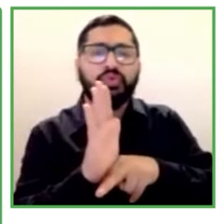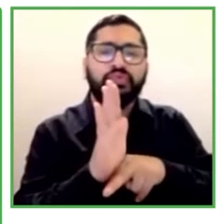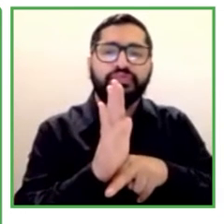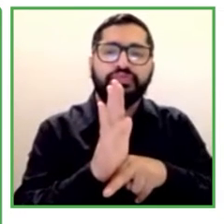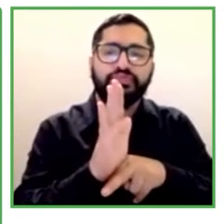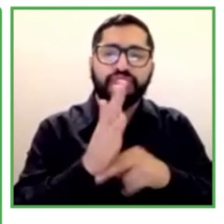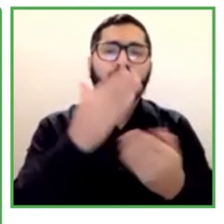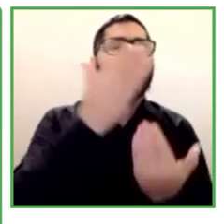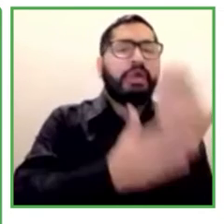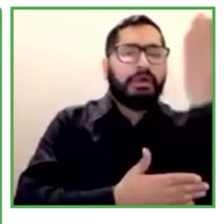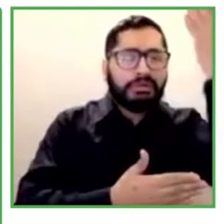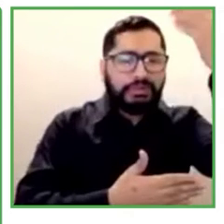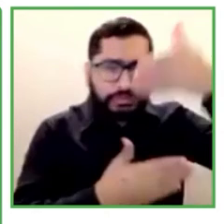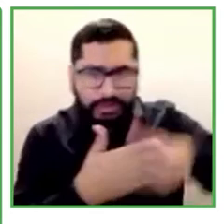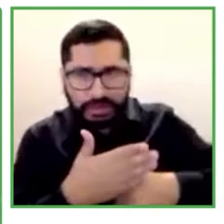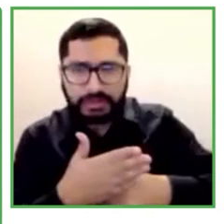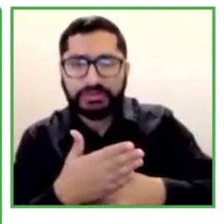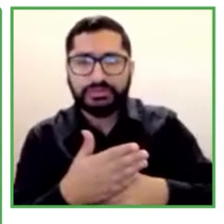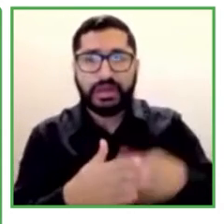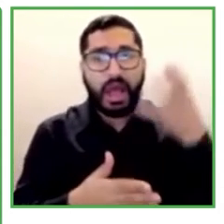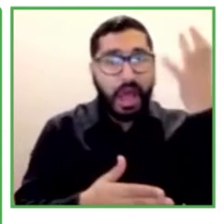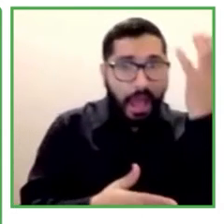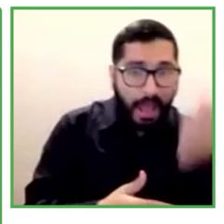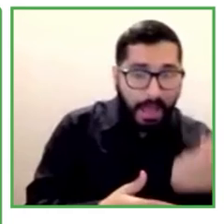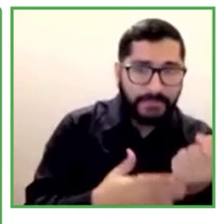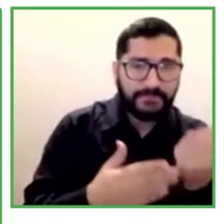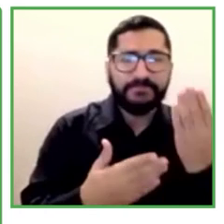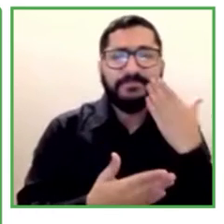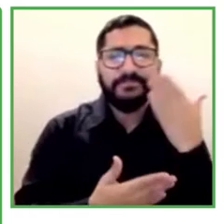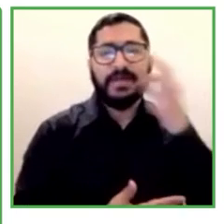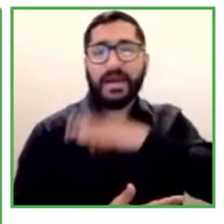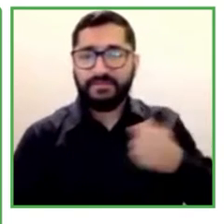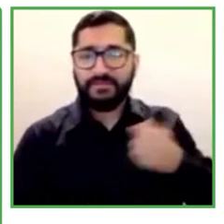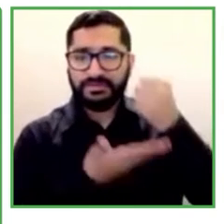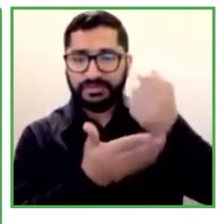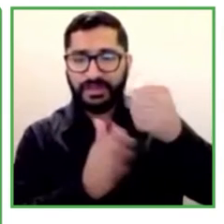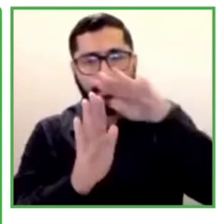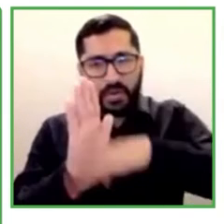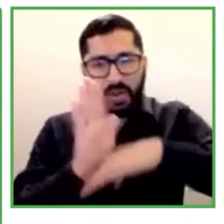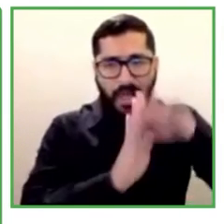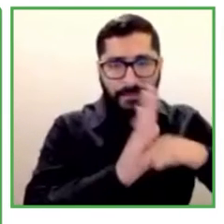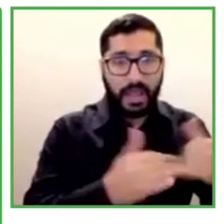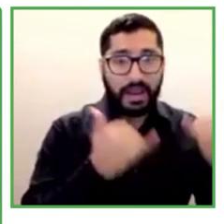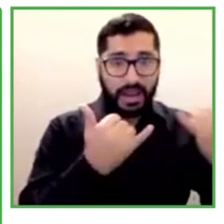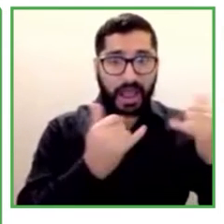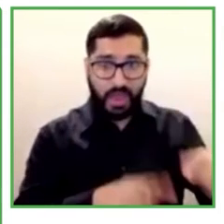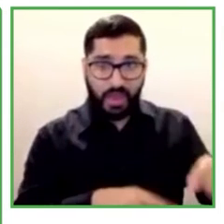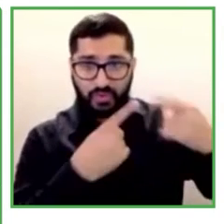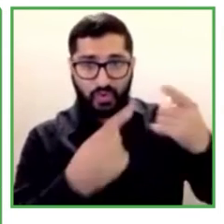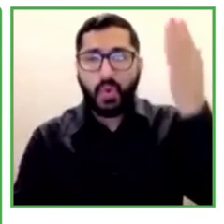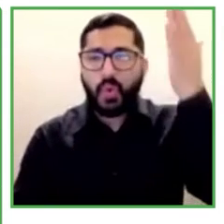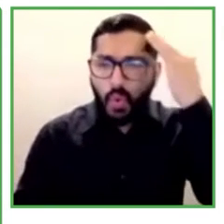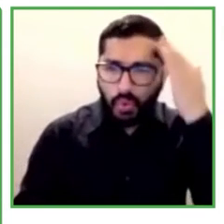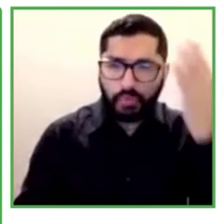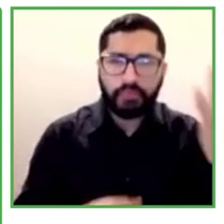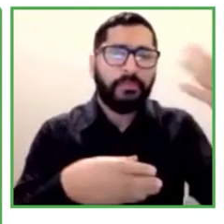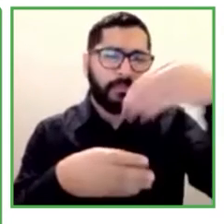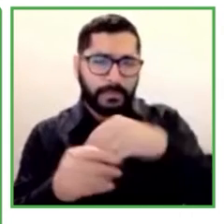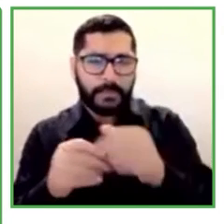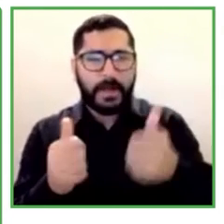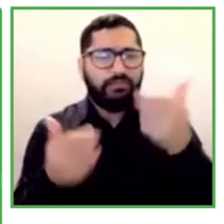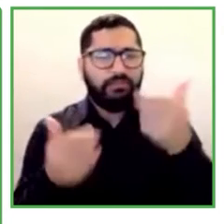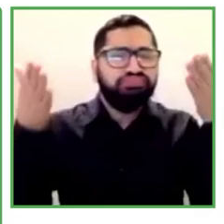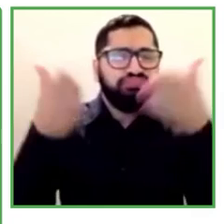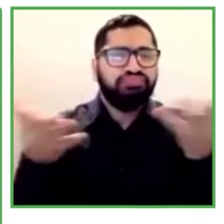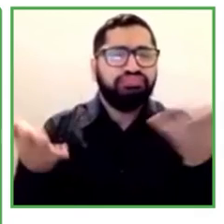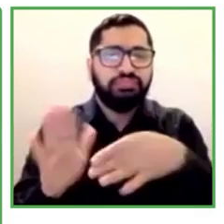comenté. Entonces ahora, para que puedan conocer más de qué se trata este programa, los voy a dejar con un video.